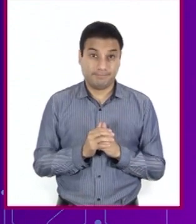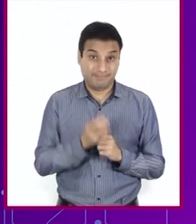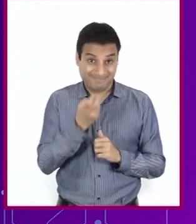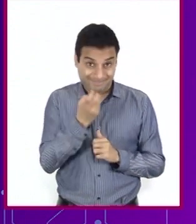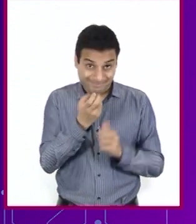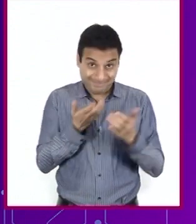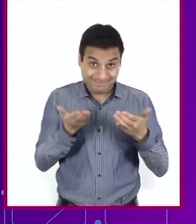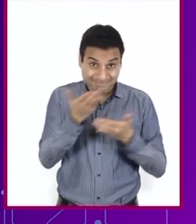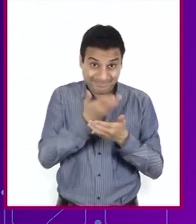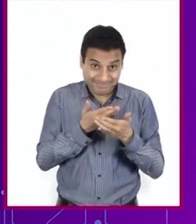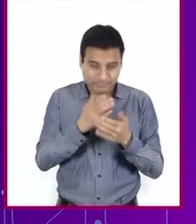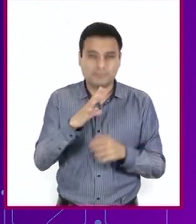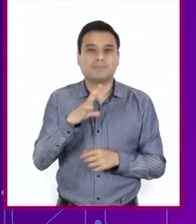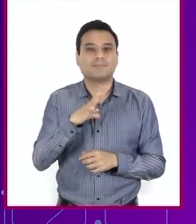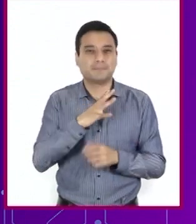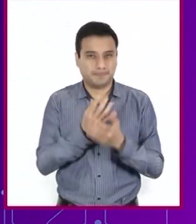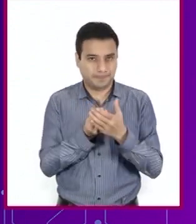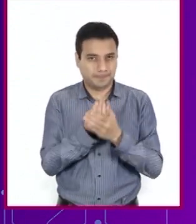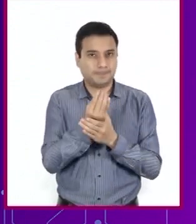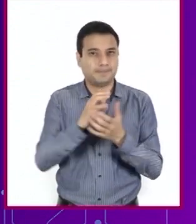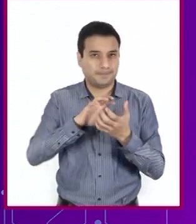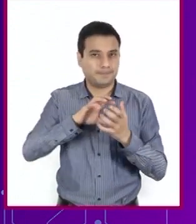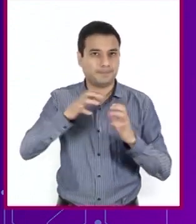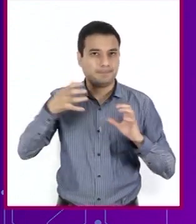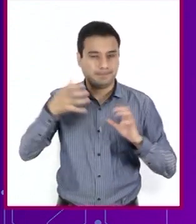sucede, se forma una molécula.